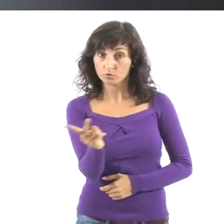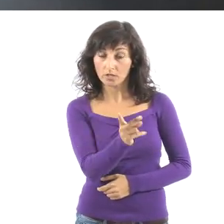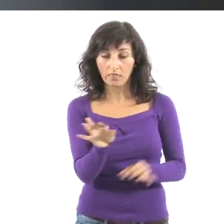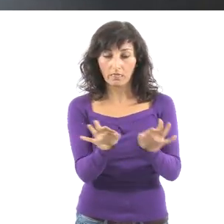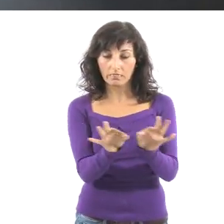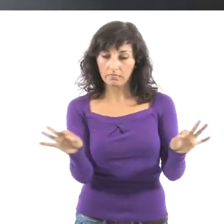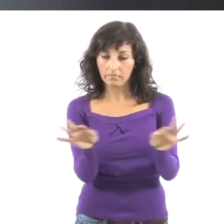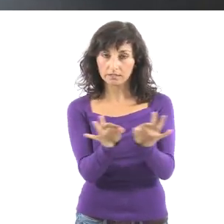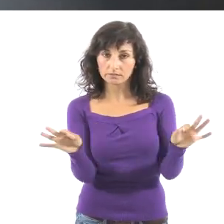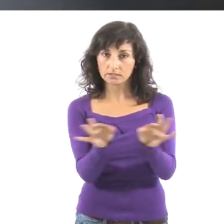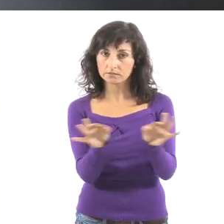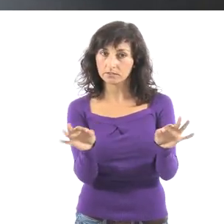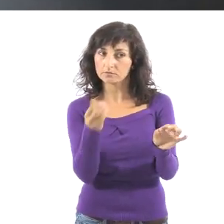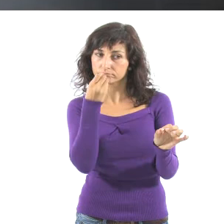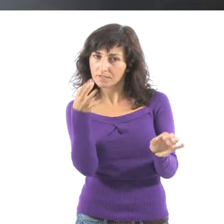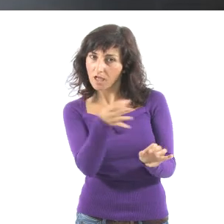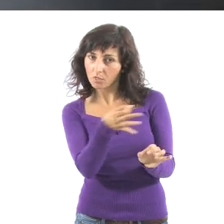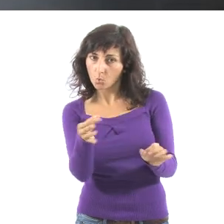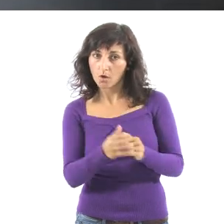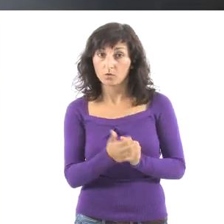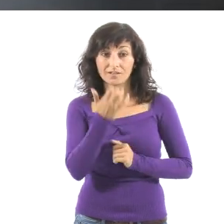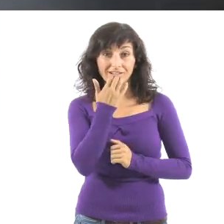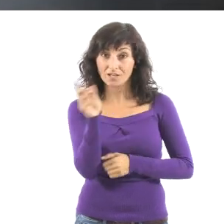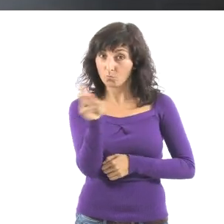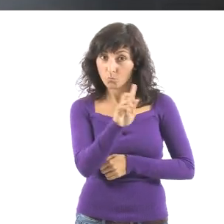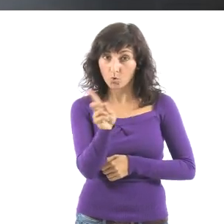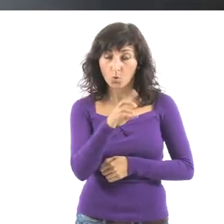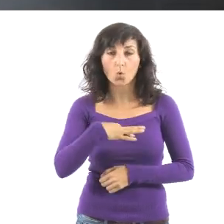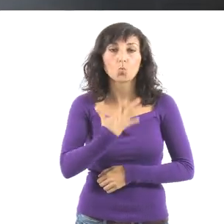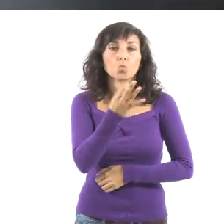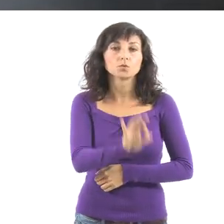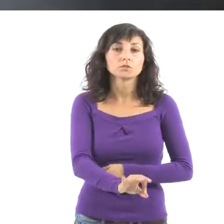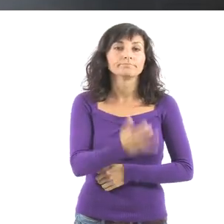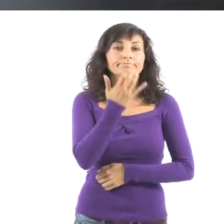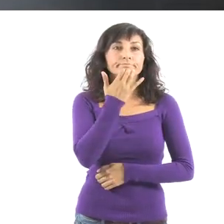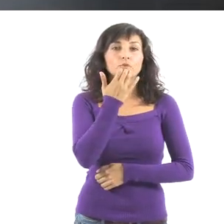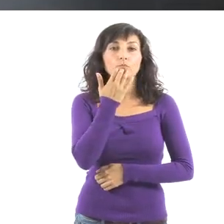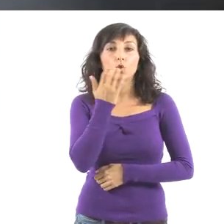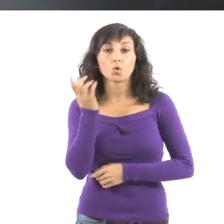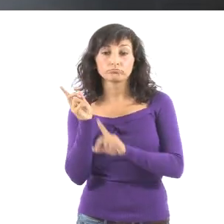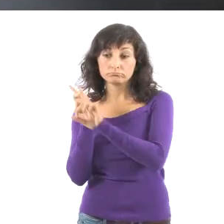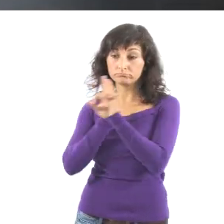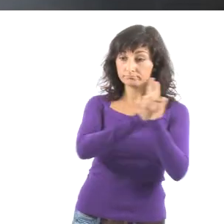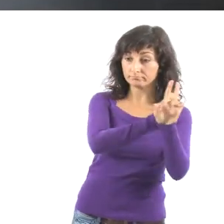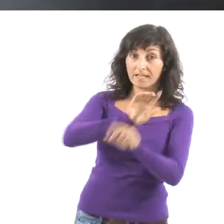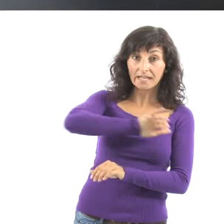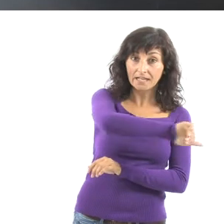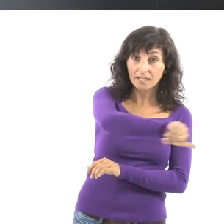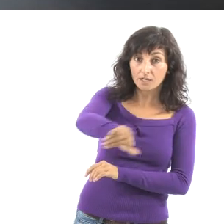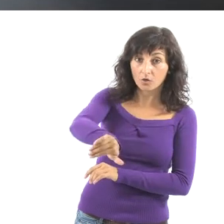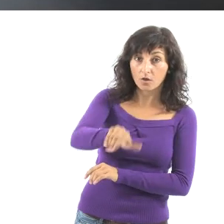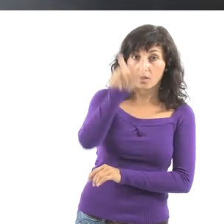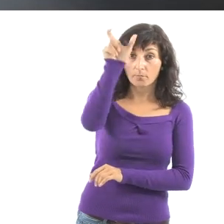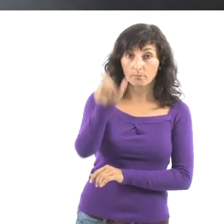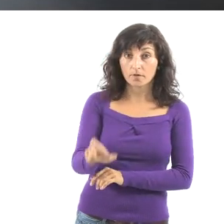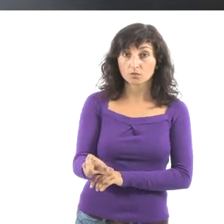del uno respecto al otro. De lo contrario, podría ocurrir que a la hora de efectuar un giro, el guiado pudiera colisionar con